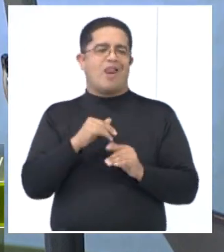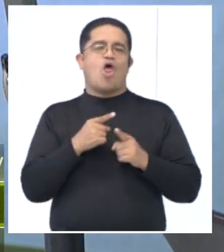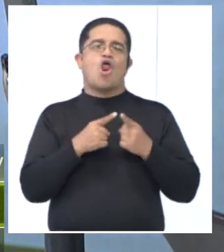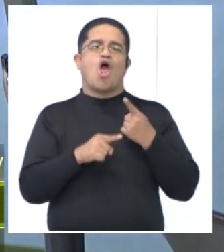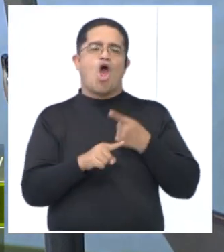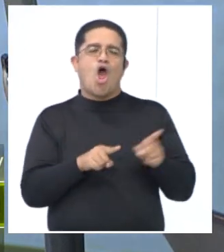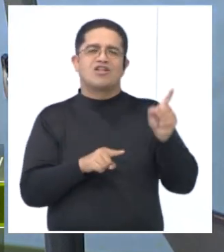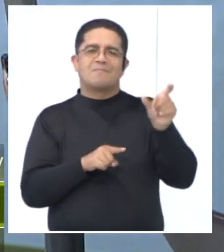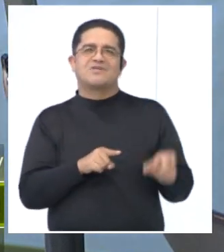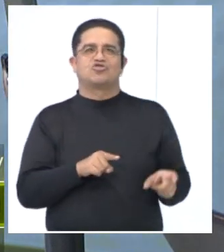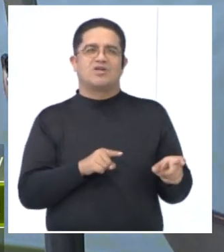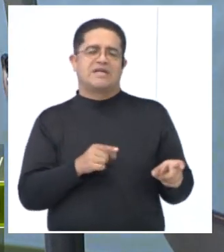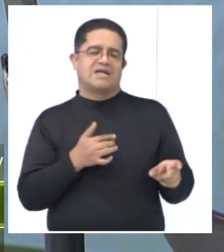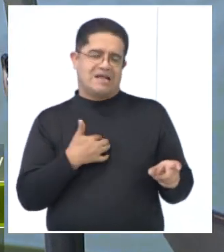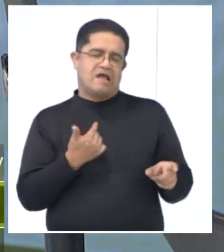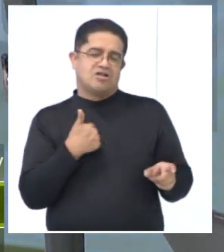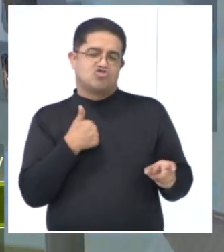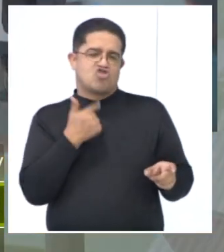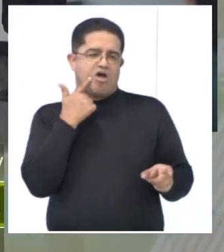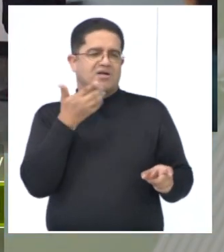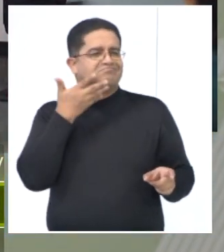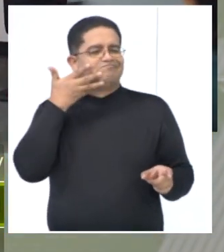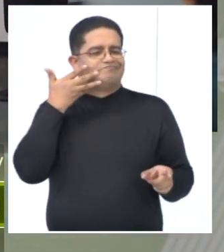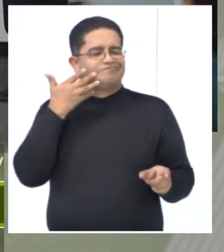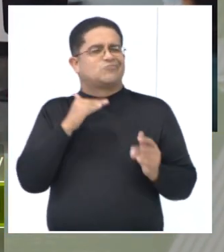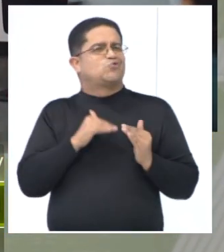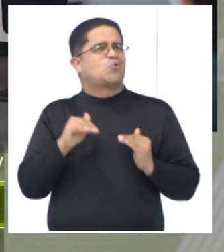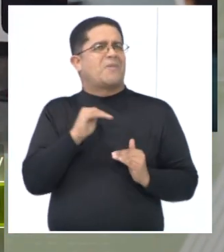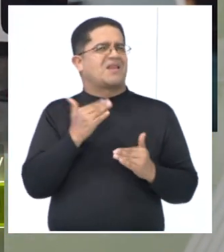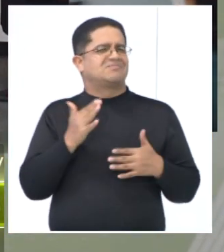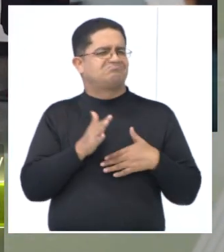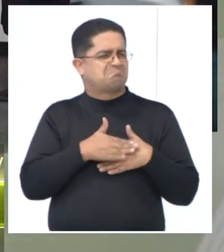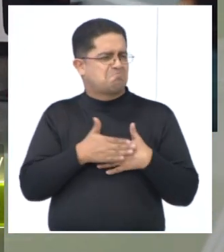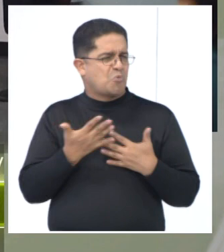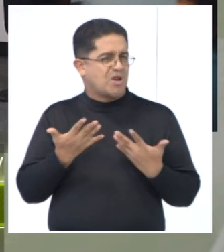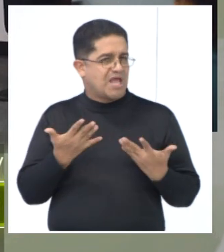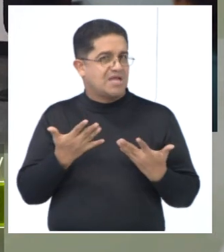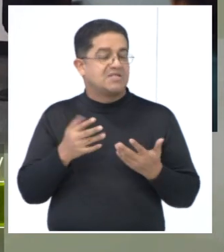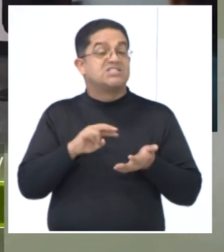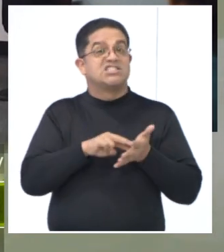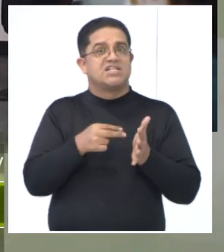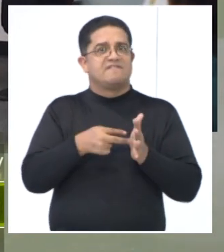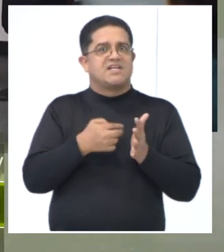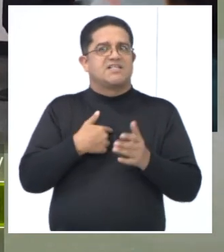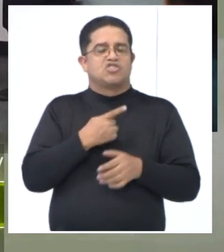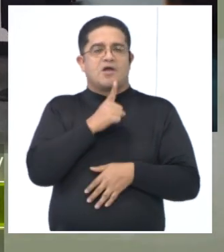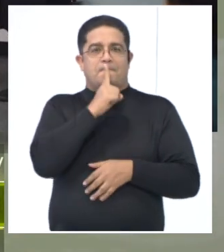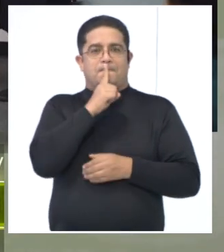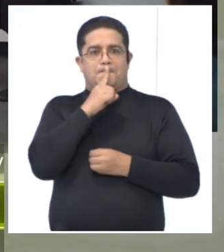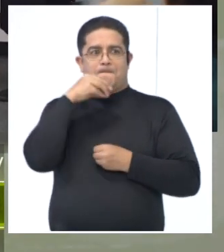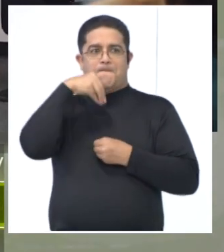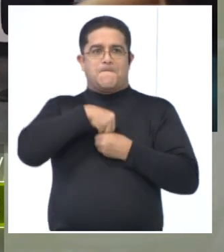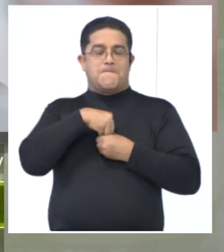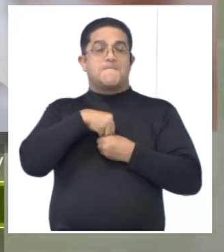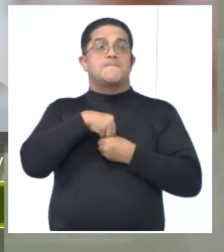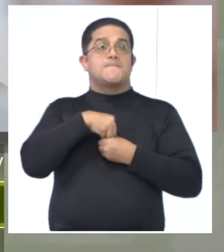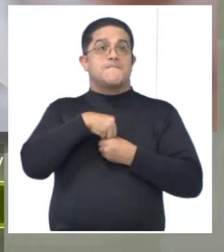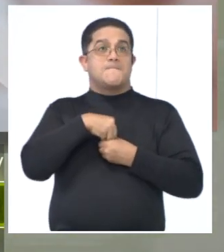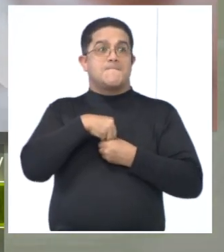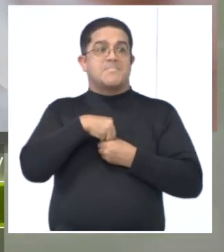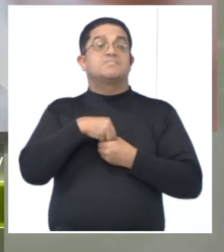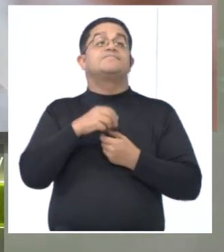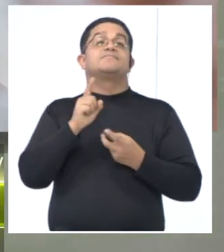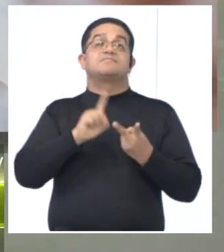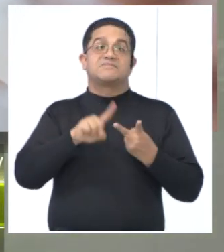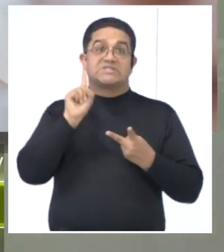Entonces, ¿qué pasa si yo estoy buscando sentirme superior? ¿Qué necesidad estoy tratando de cubrir o esconder? Pero también sí es cierto que pueden haber